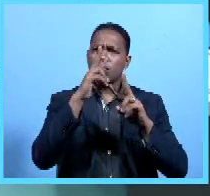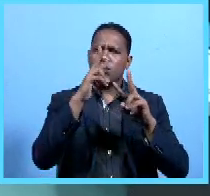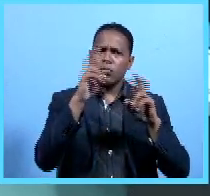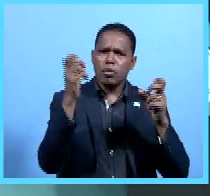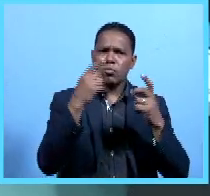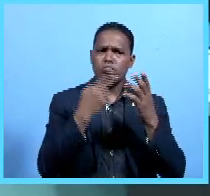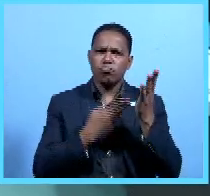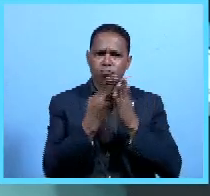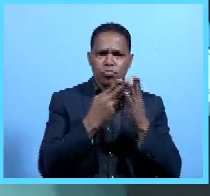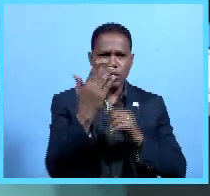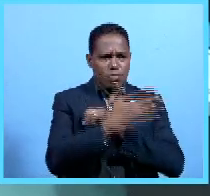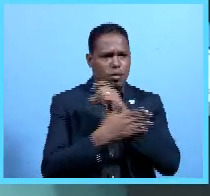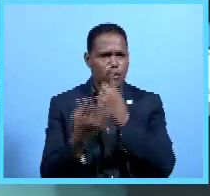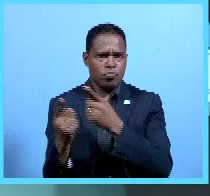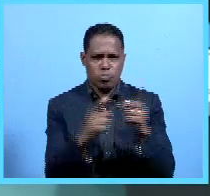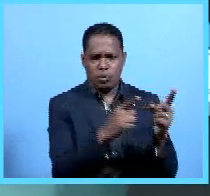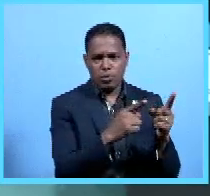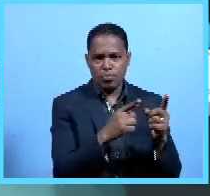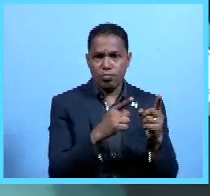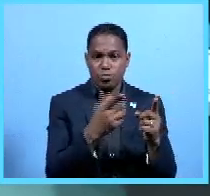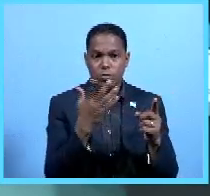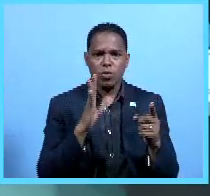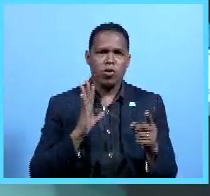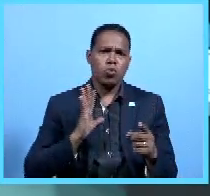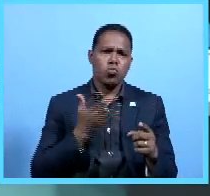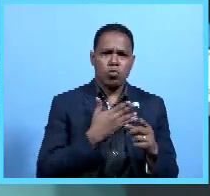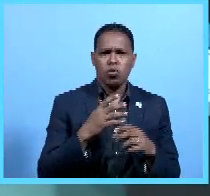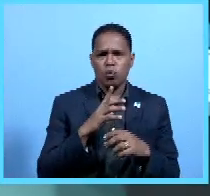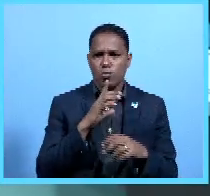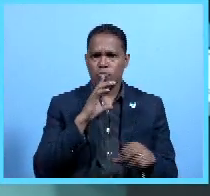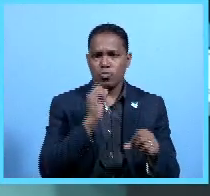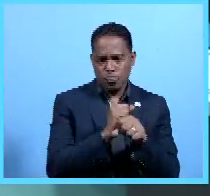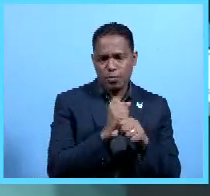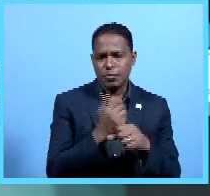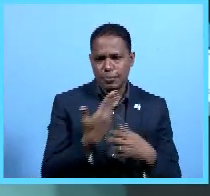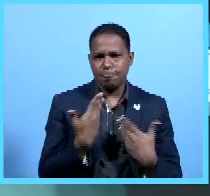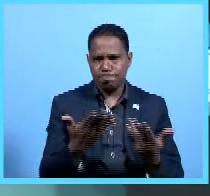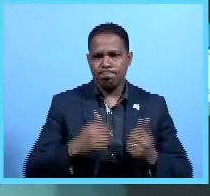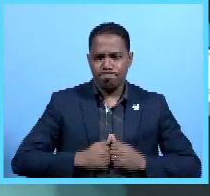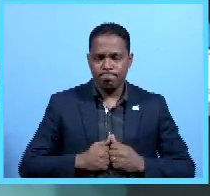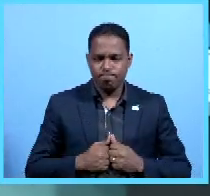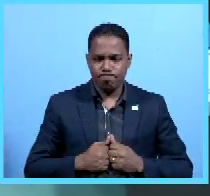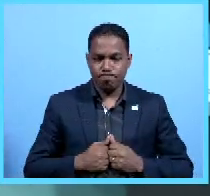noticiosa que el país atraviesa. Es parte de nuestro contenido